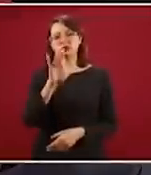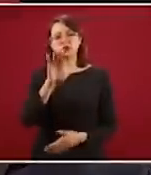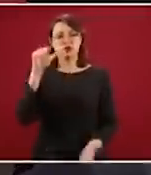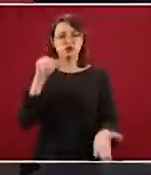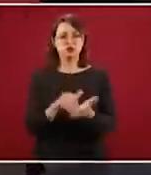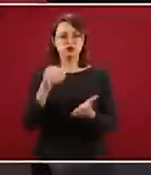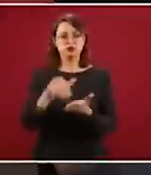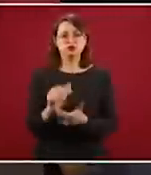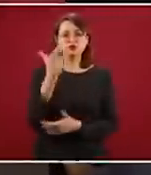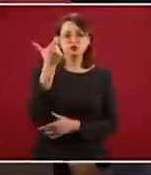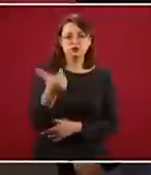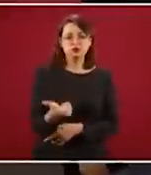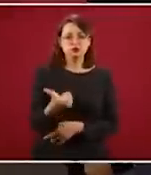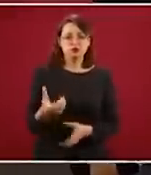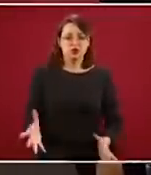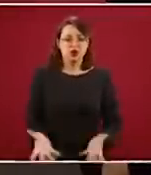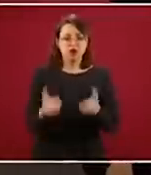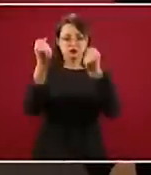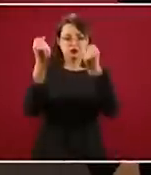mil millones de pesos.